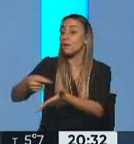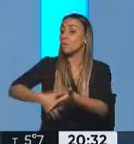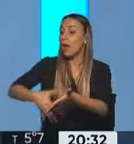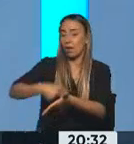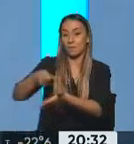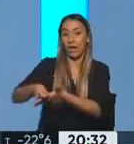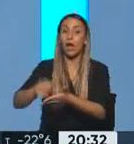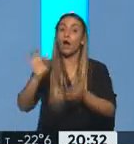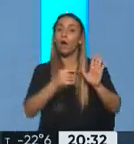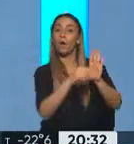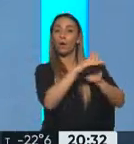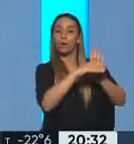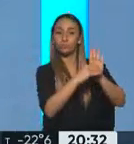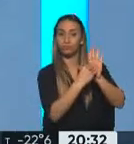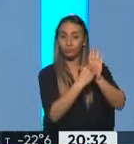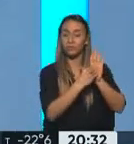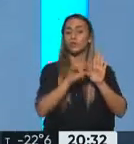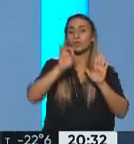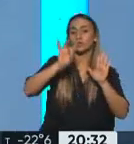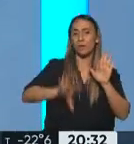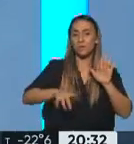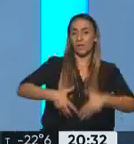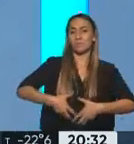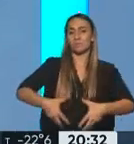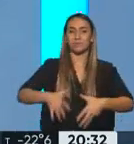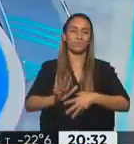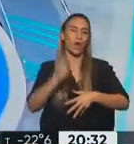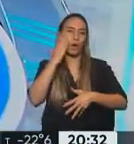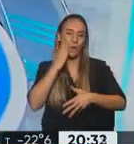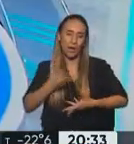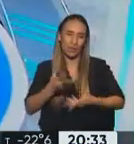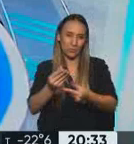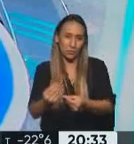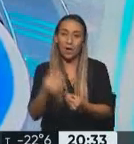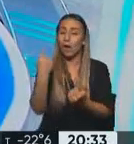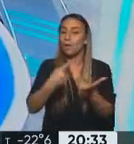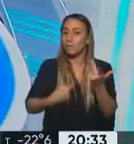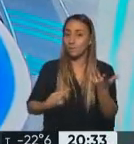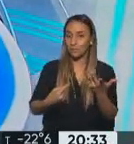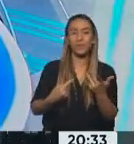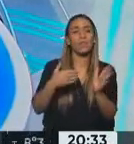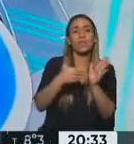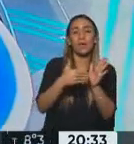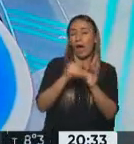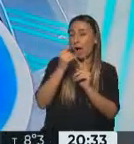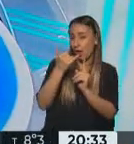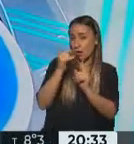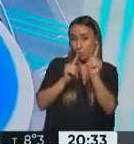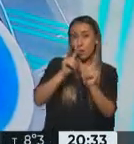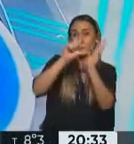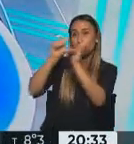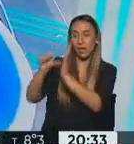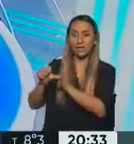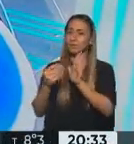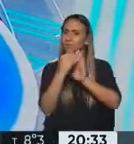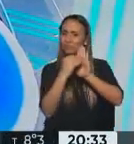se aceptará la gestación altruista. Hay distintos países que tienen distintos componentes en su legislación. Estados